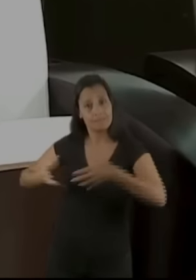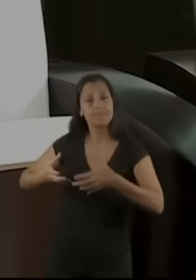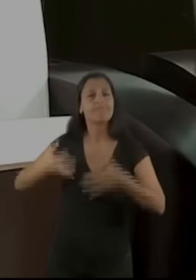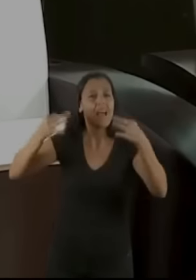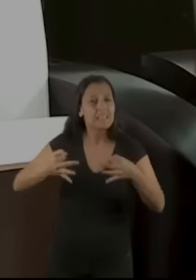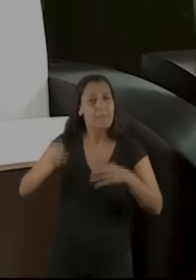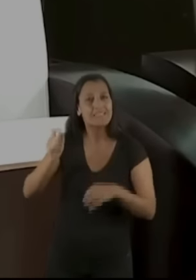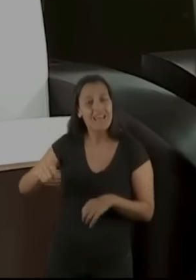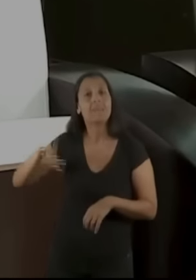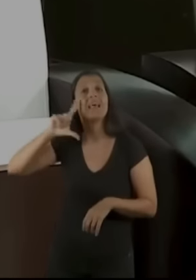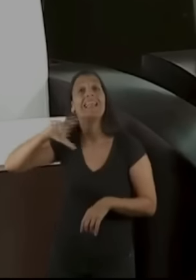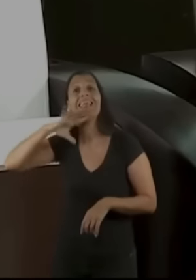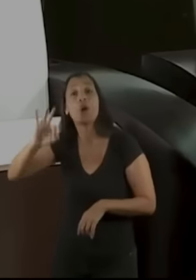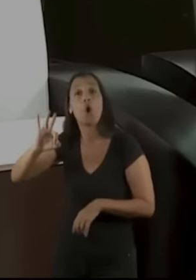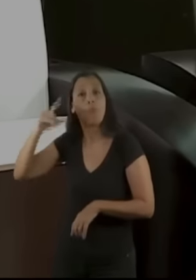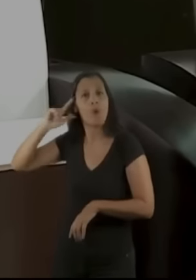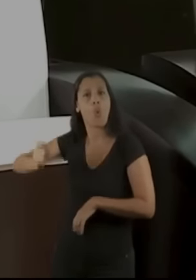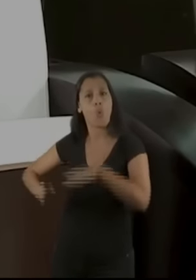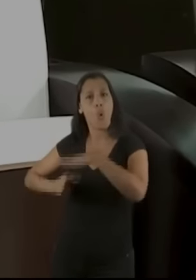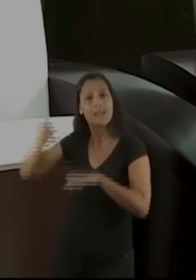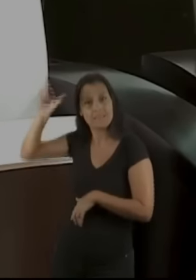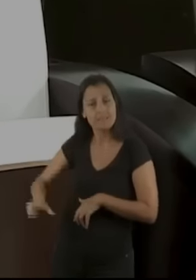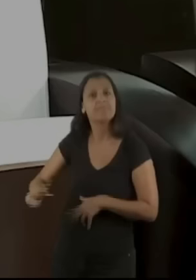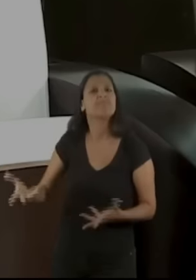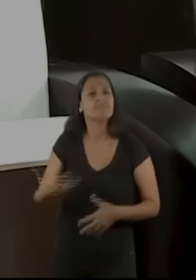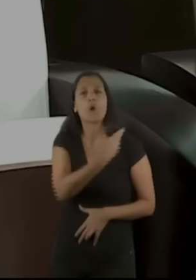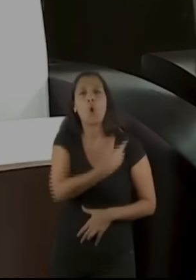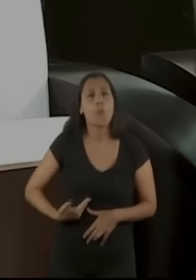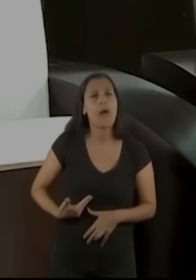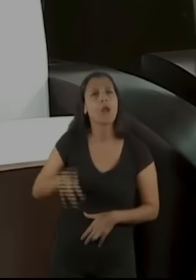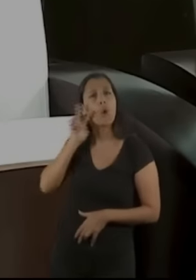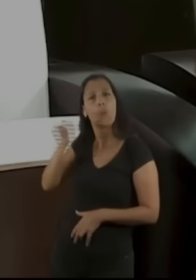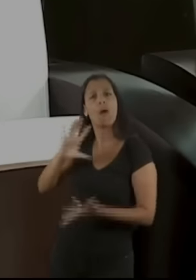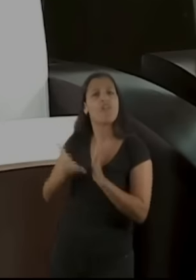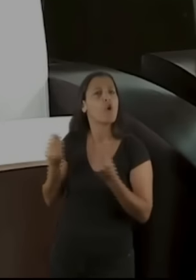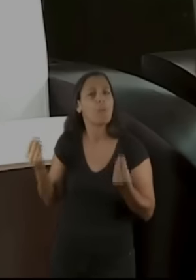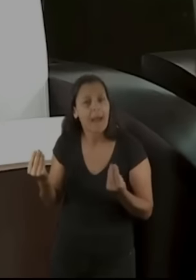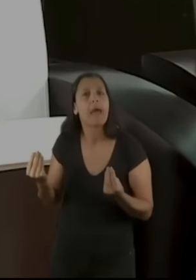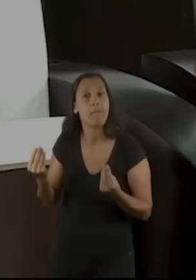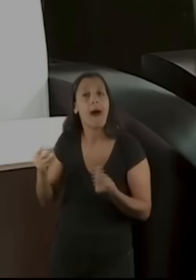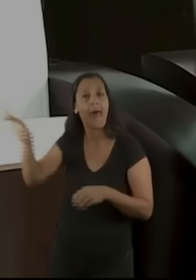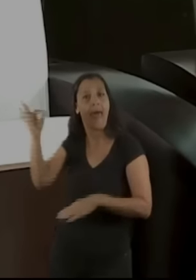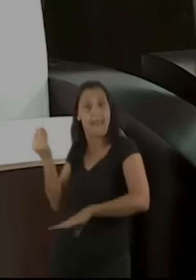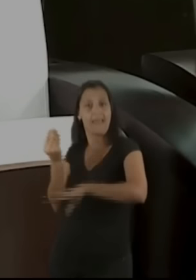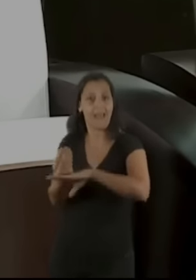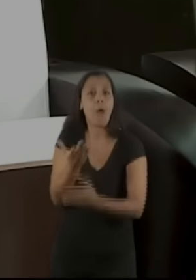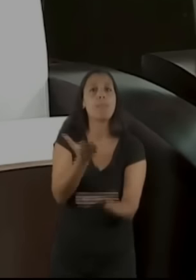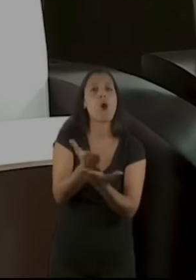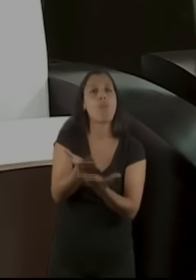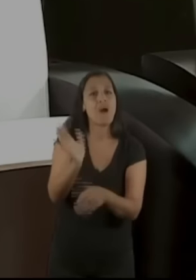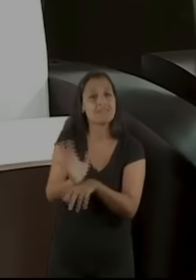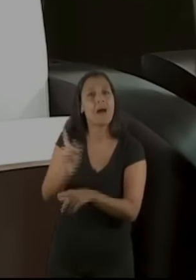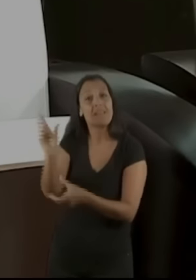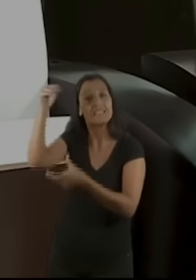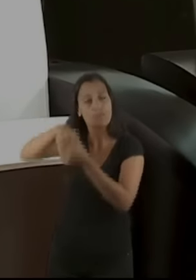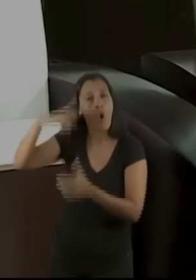sobre el juez Ariel lijo Qué valores y actitudes consideró el gobierno para enviar eh su propuesta como juez